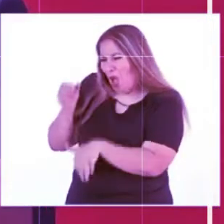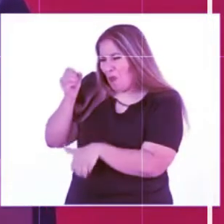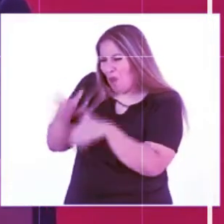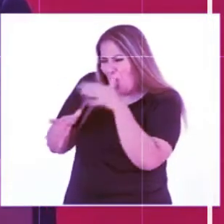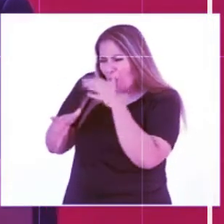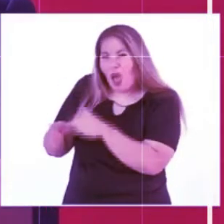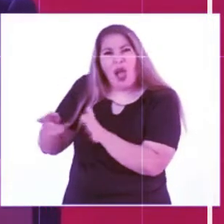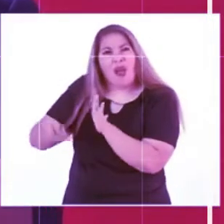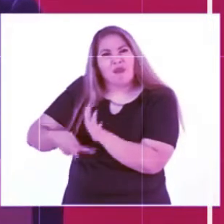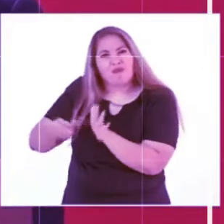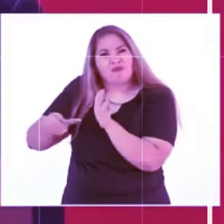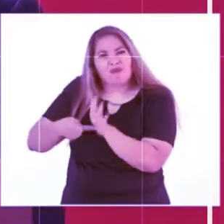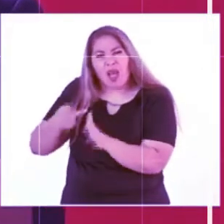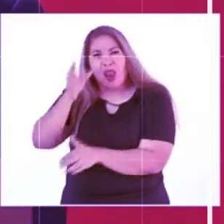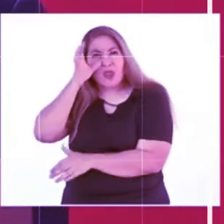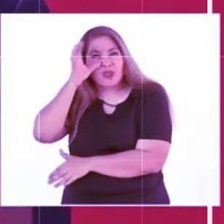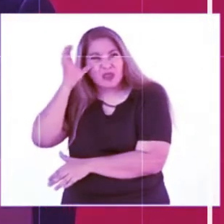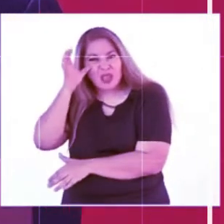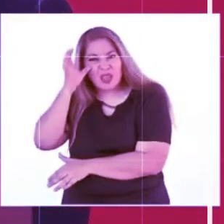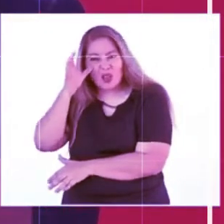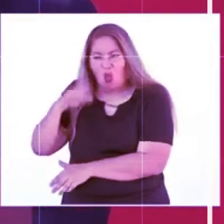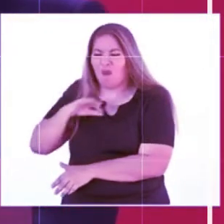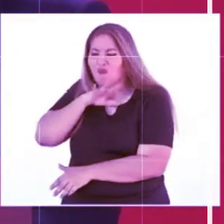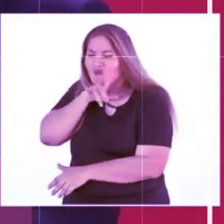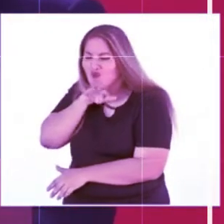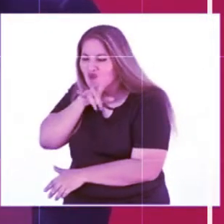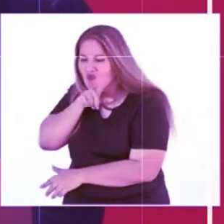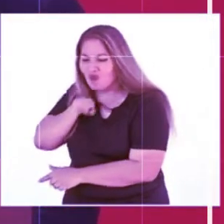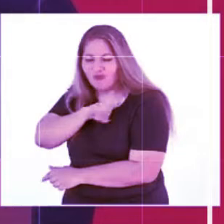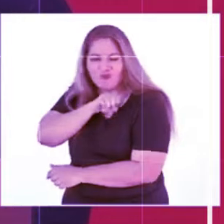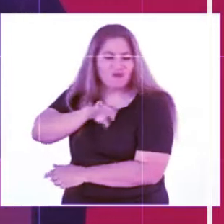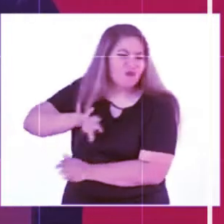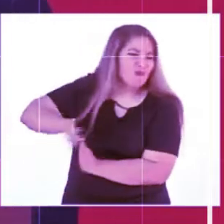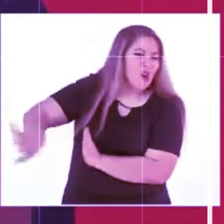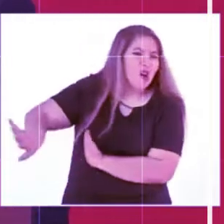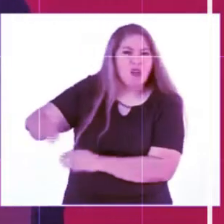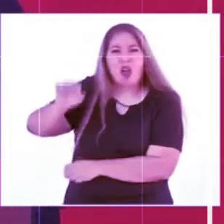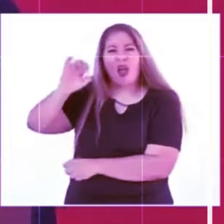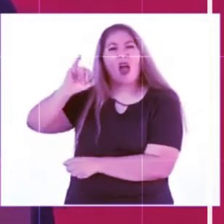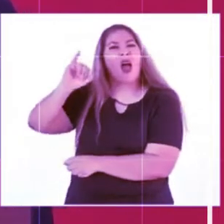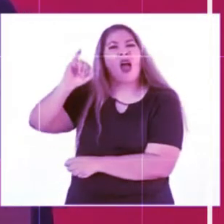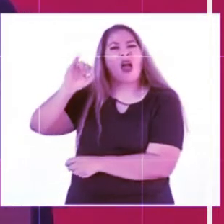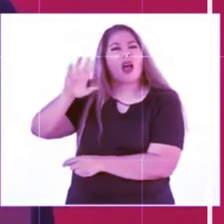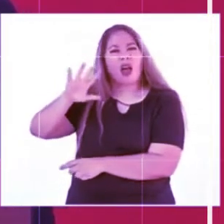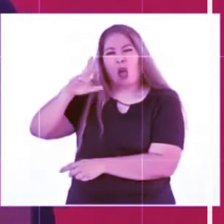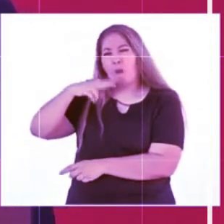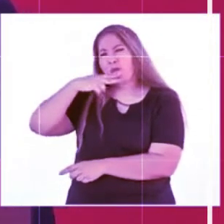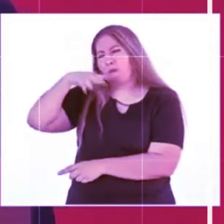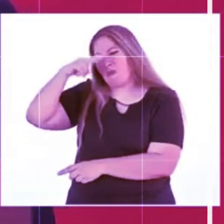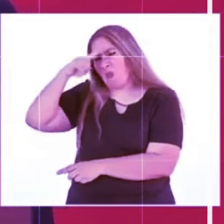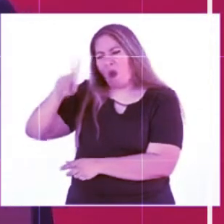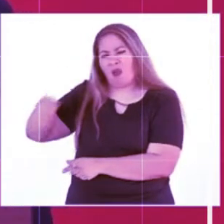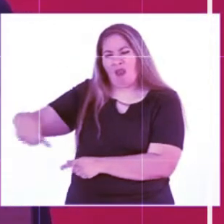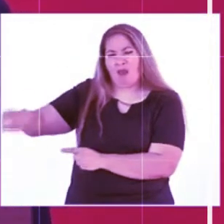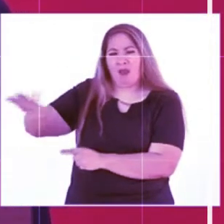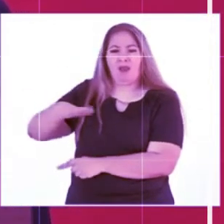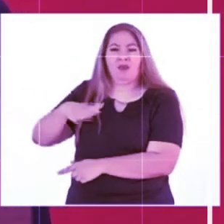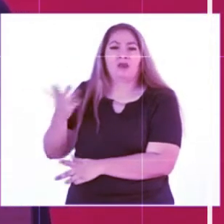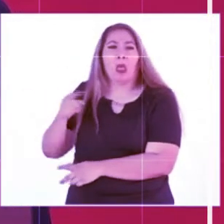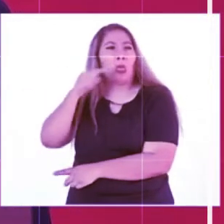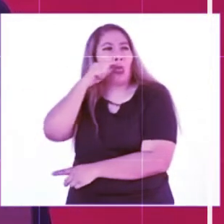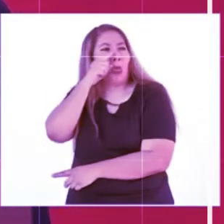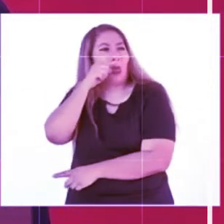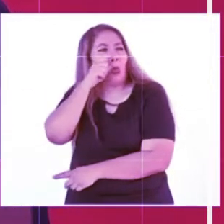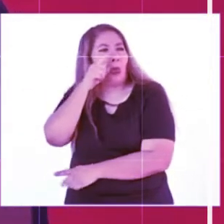Se repetía que los chinos eran sucios, incultos, arrogantes,